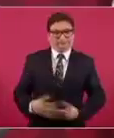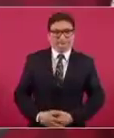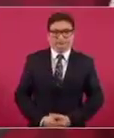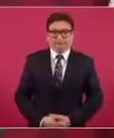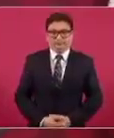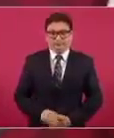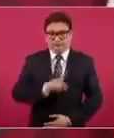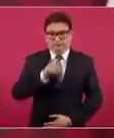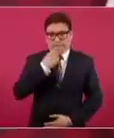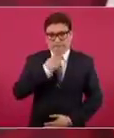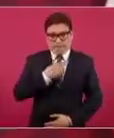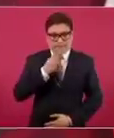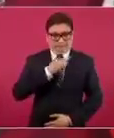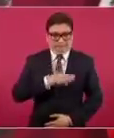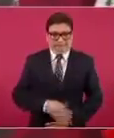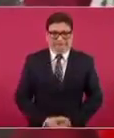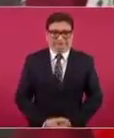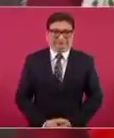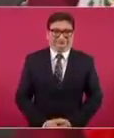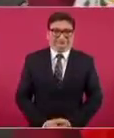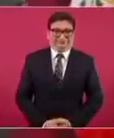no me va a ir bien.